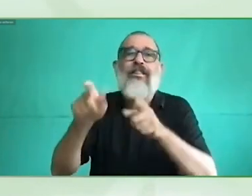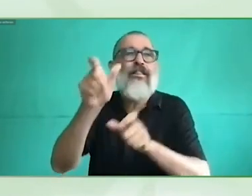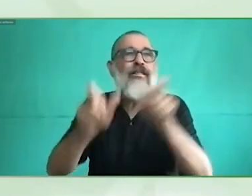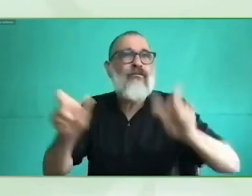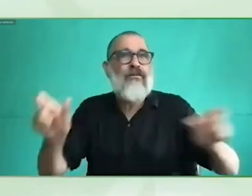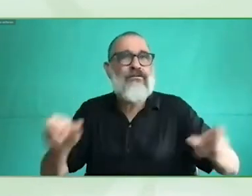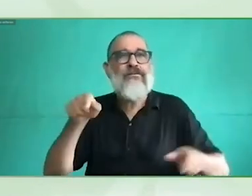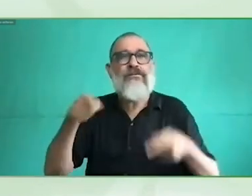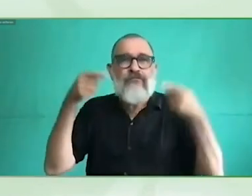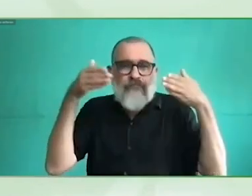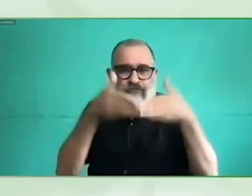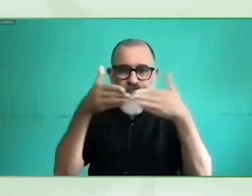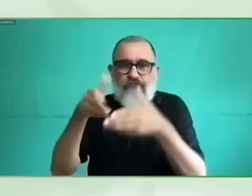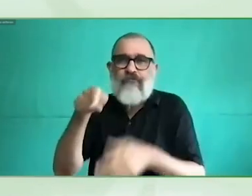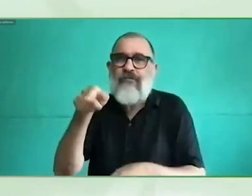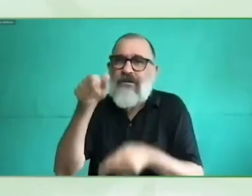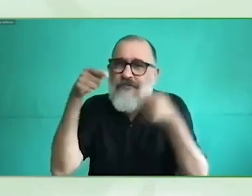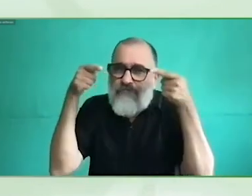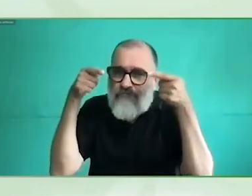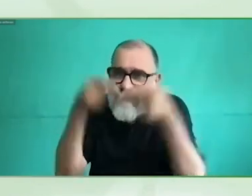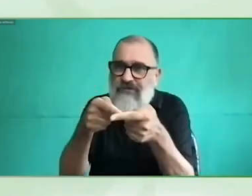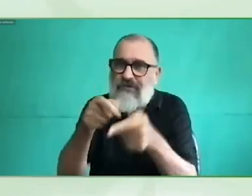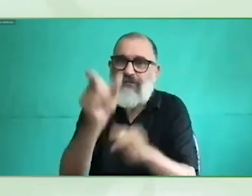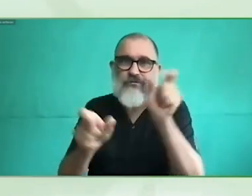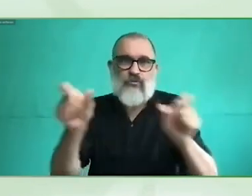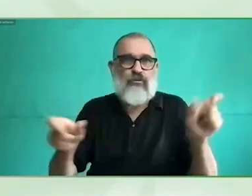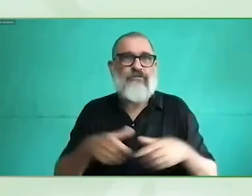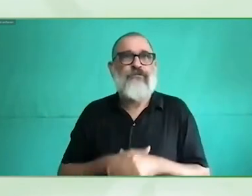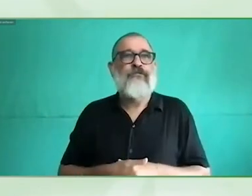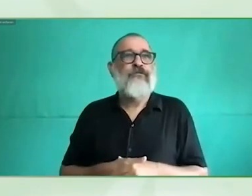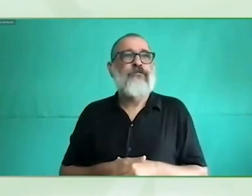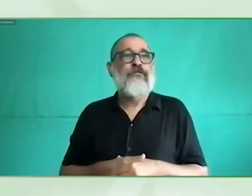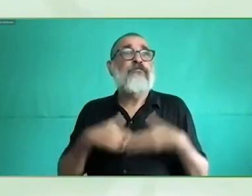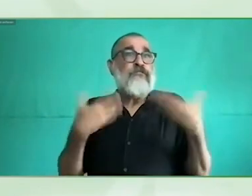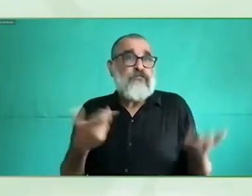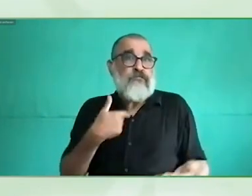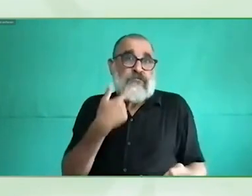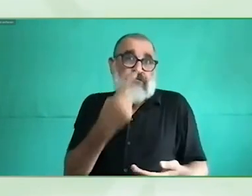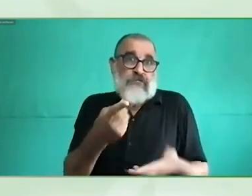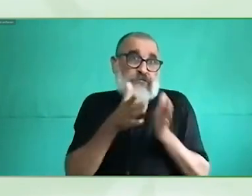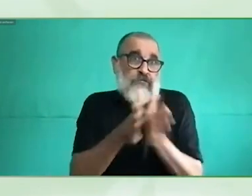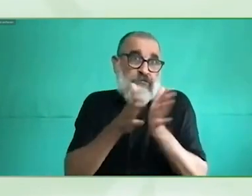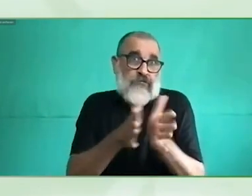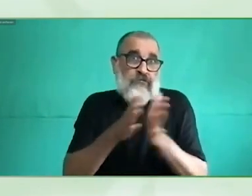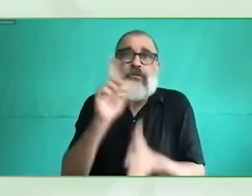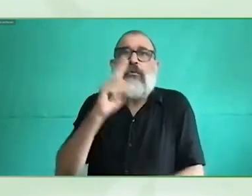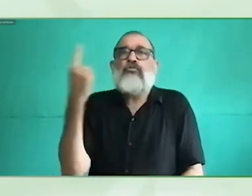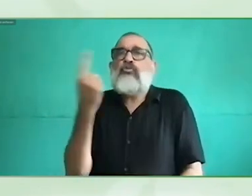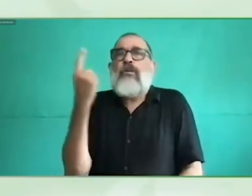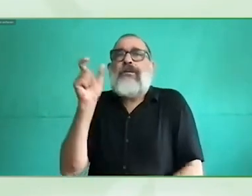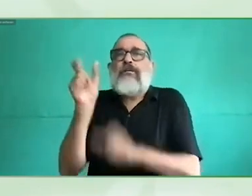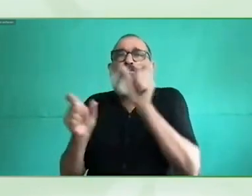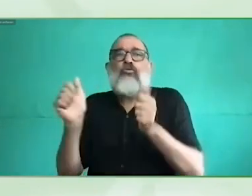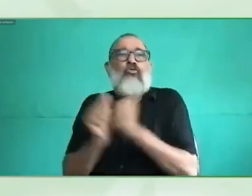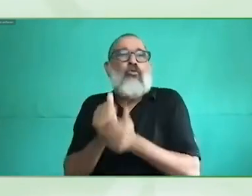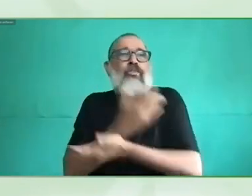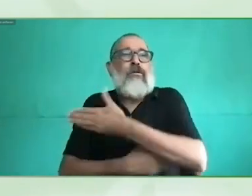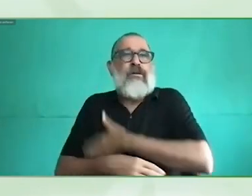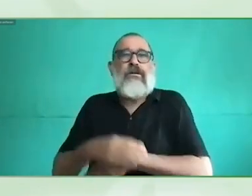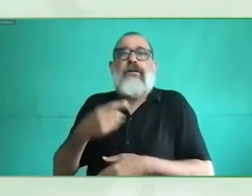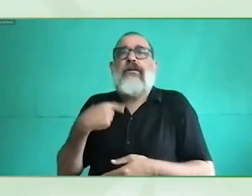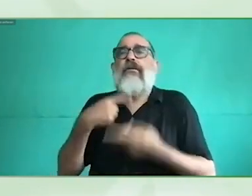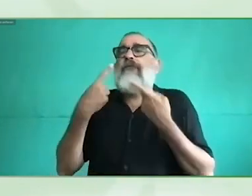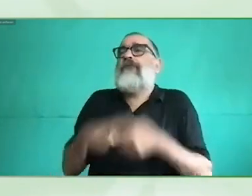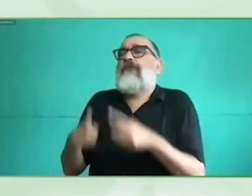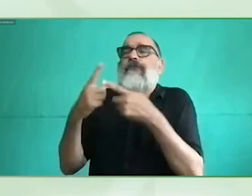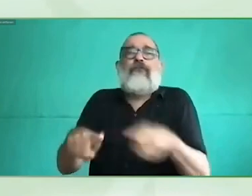ahí si no tienes los recursos para ir a una escuela privada acceder justamente a un asistente